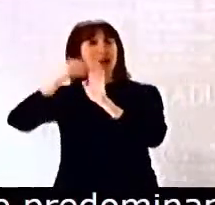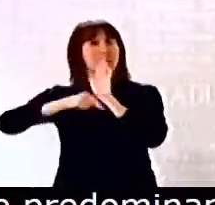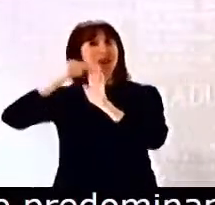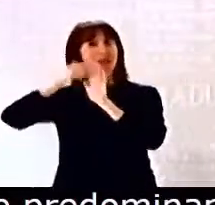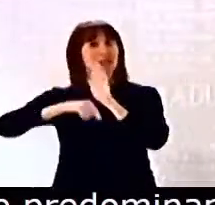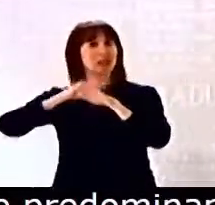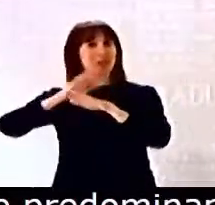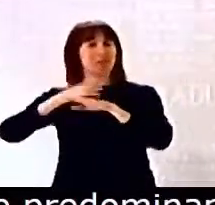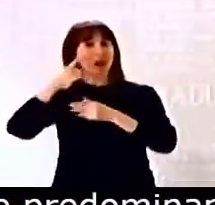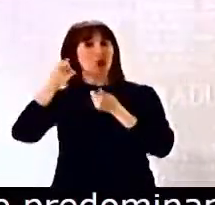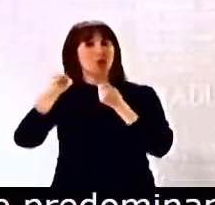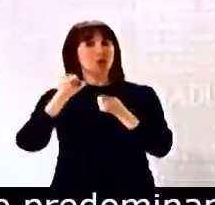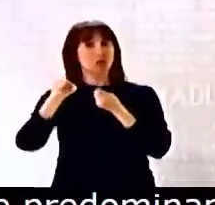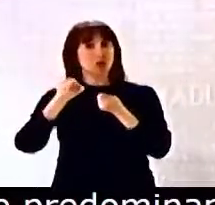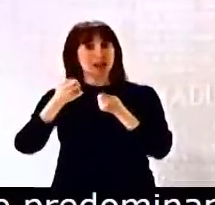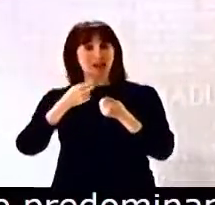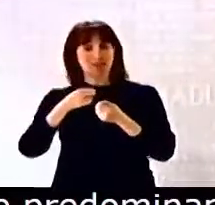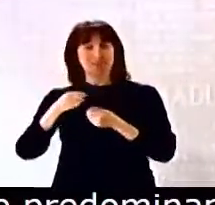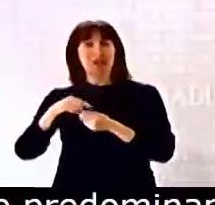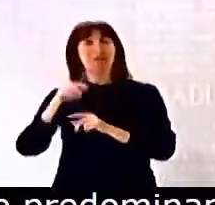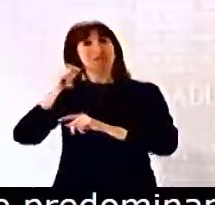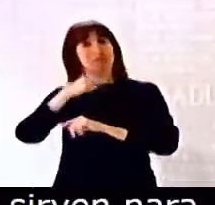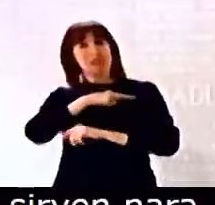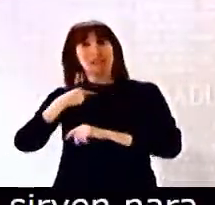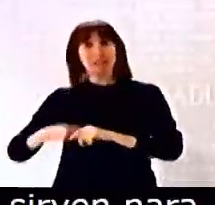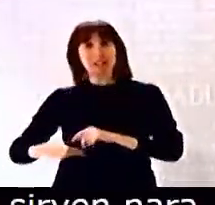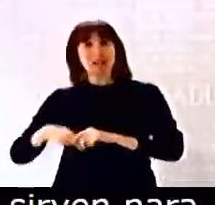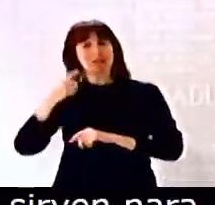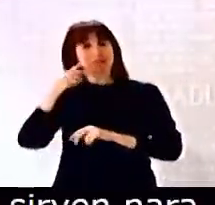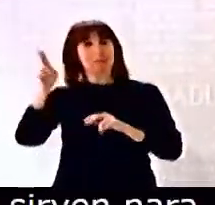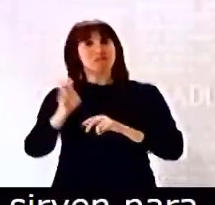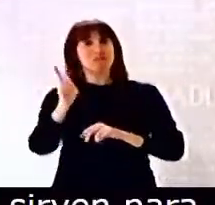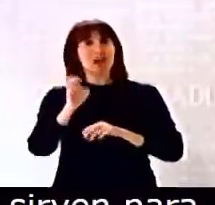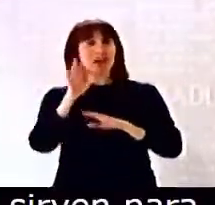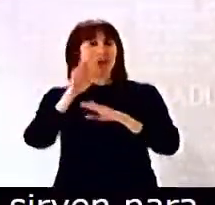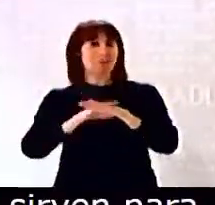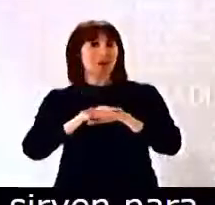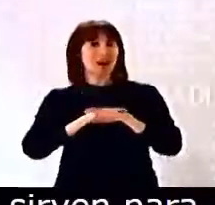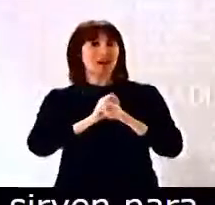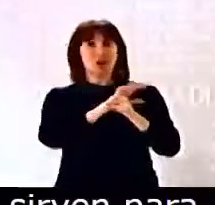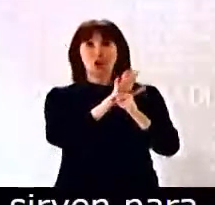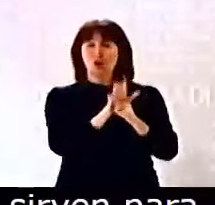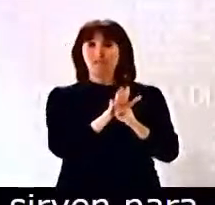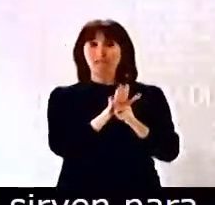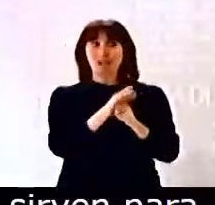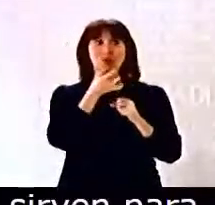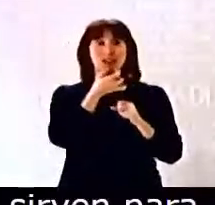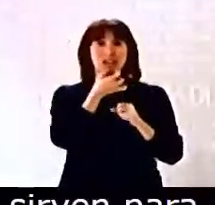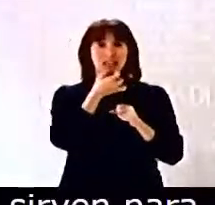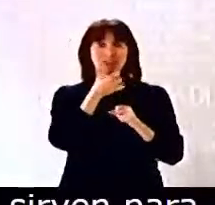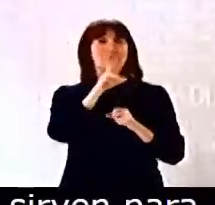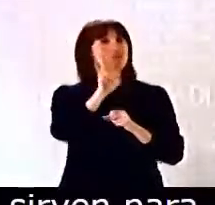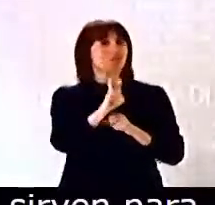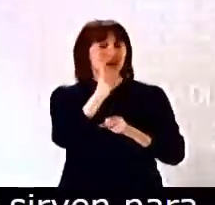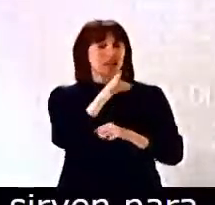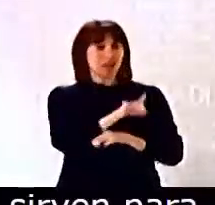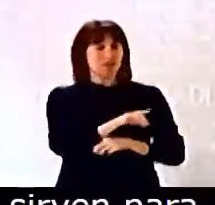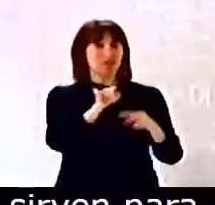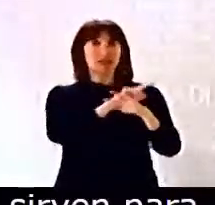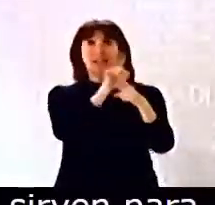para controlar la variante de Wuhan sirven para controlar la variante británica. Y, en segundo